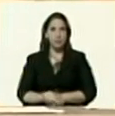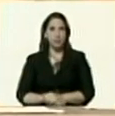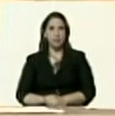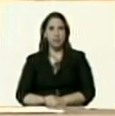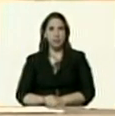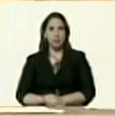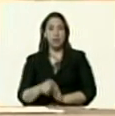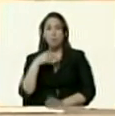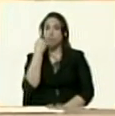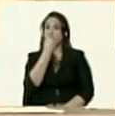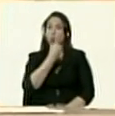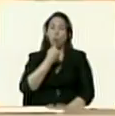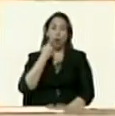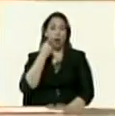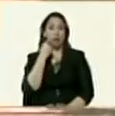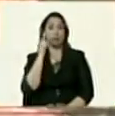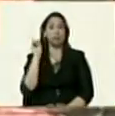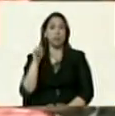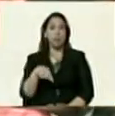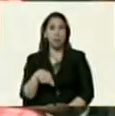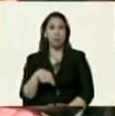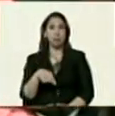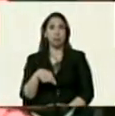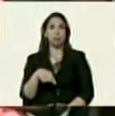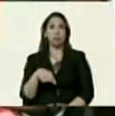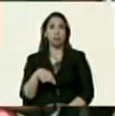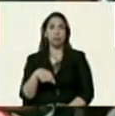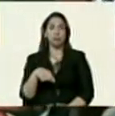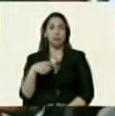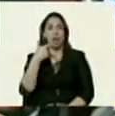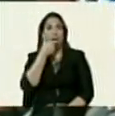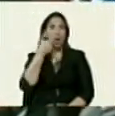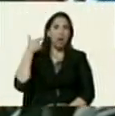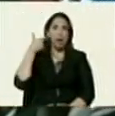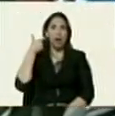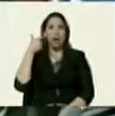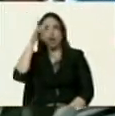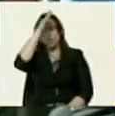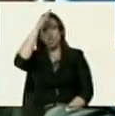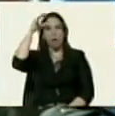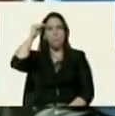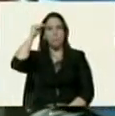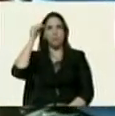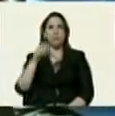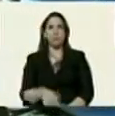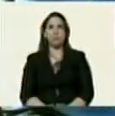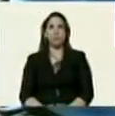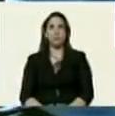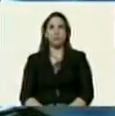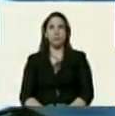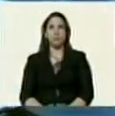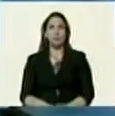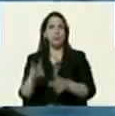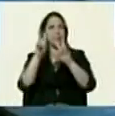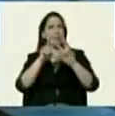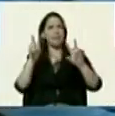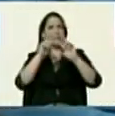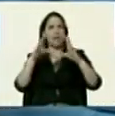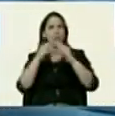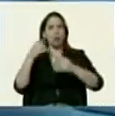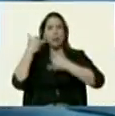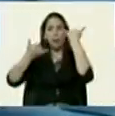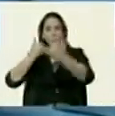Y por la boca agarraron a Donald Trump. Si revisaran todas sus